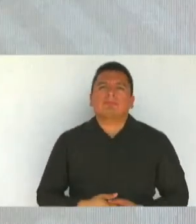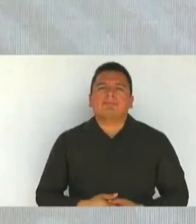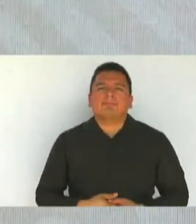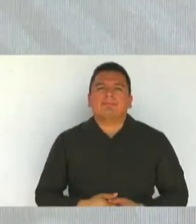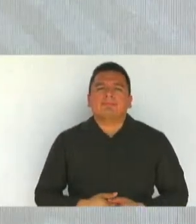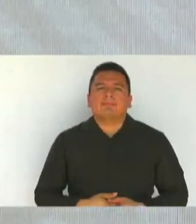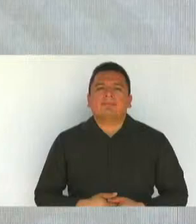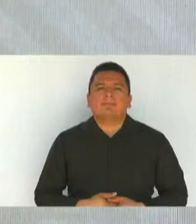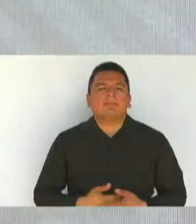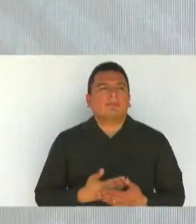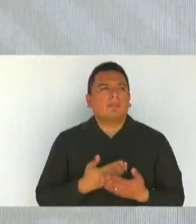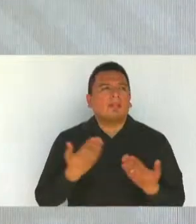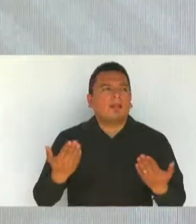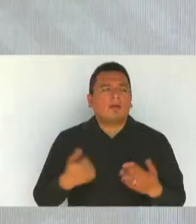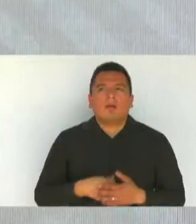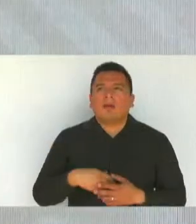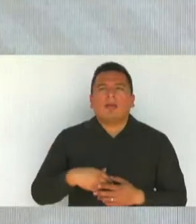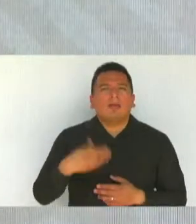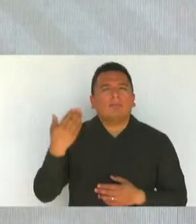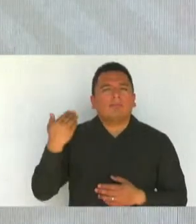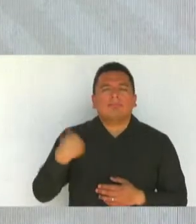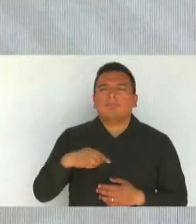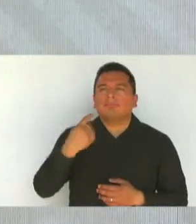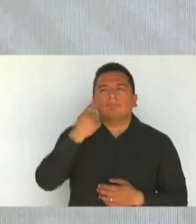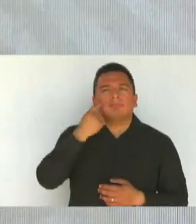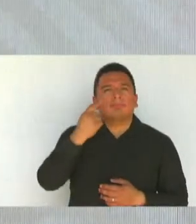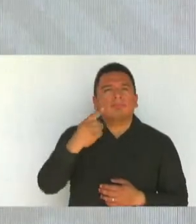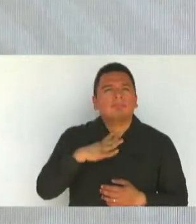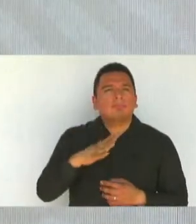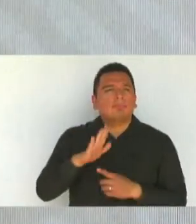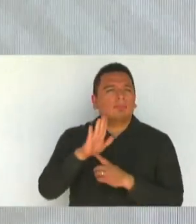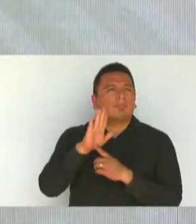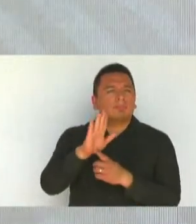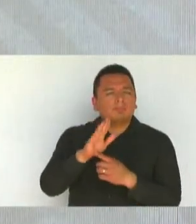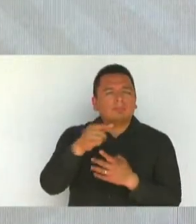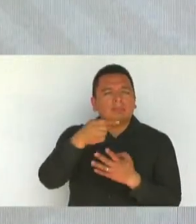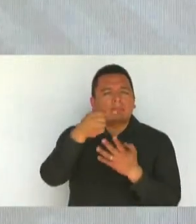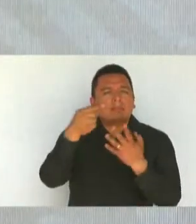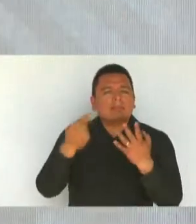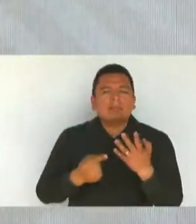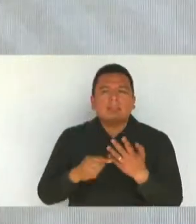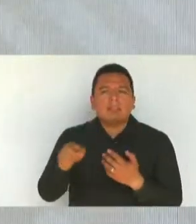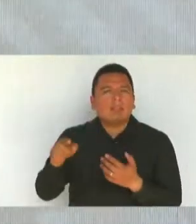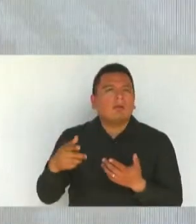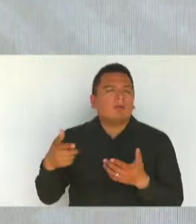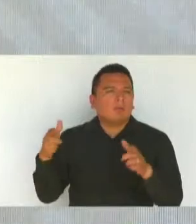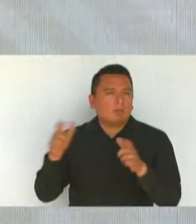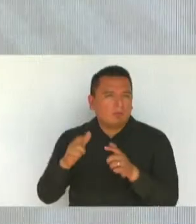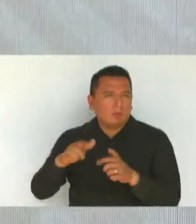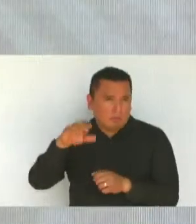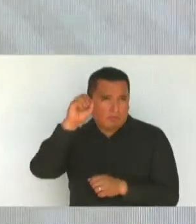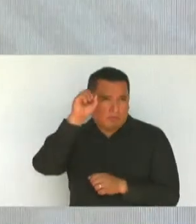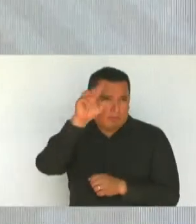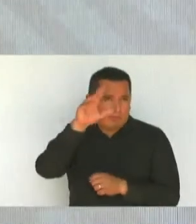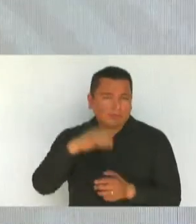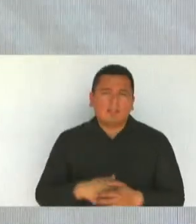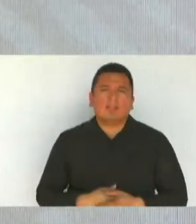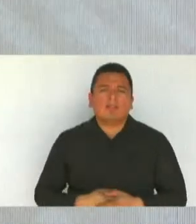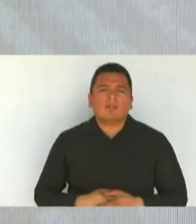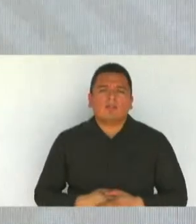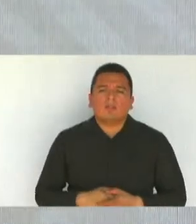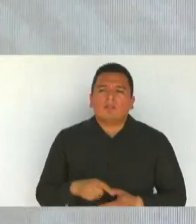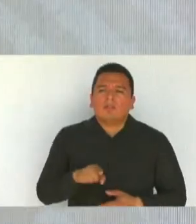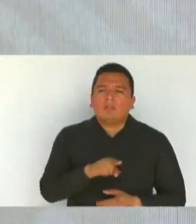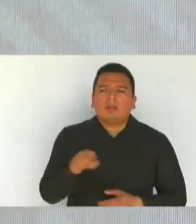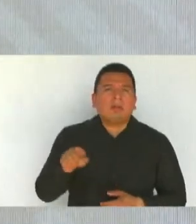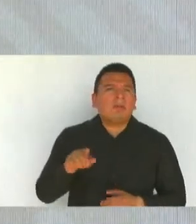muchísimo gusto oír ahorita aquí los datos que ya nos habían presentado de cómo el sector minero, un sector que normalmente creo que ha sido